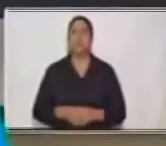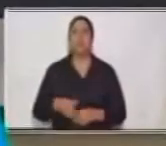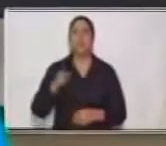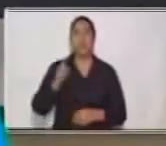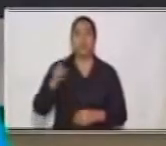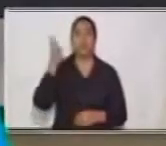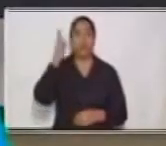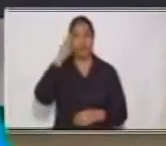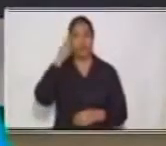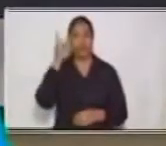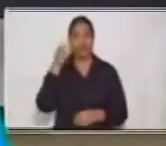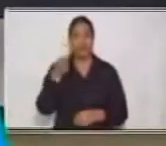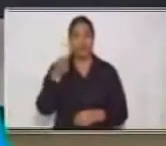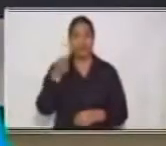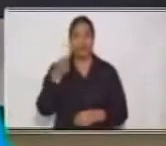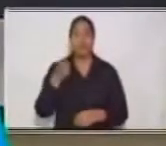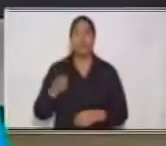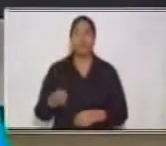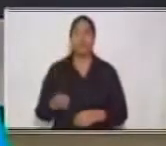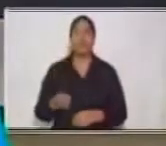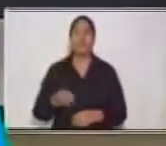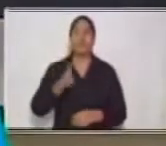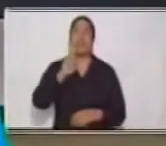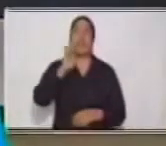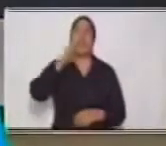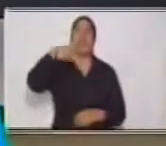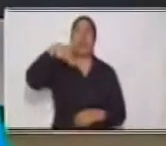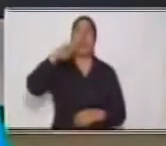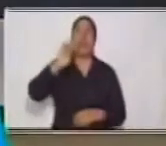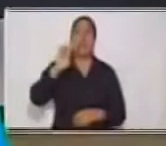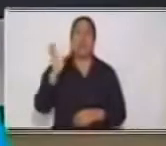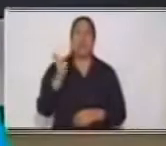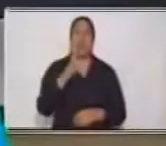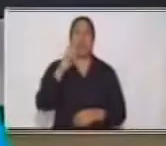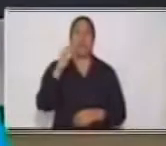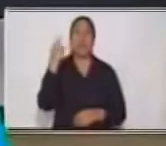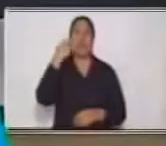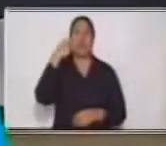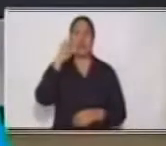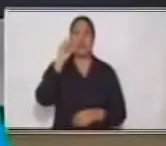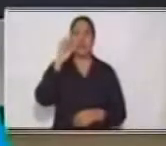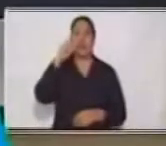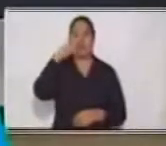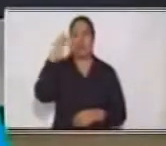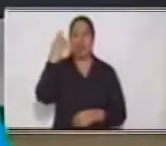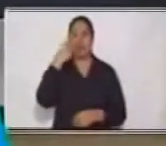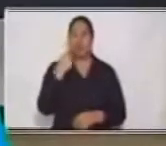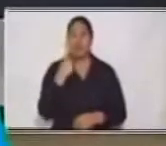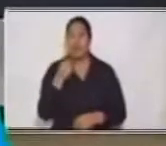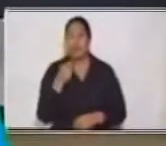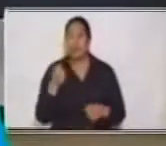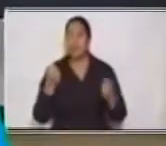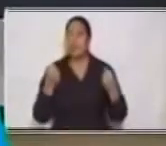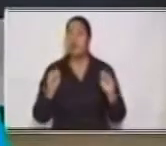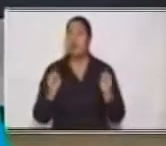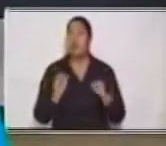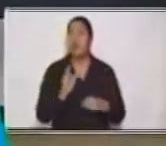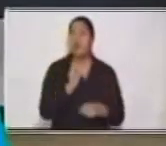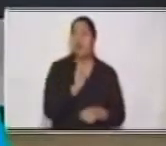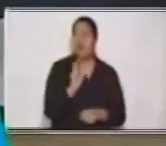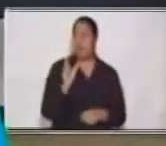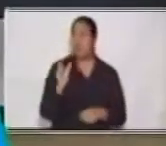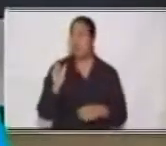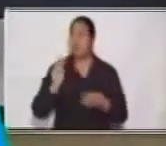recordando que René Descartes hace o crea la ecuación matemática